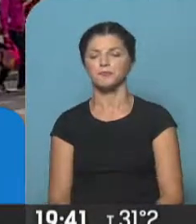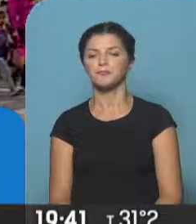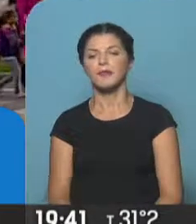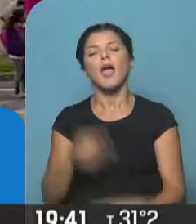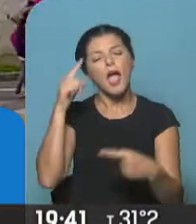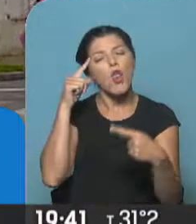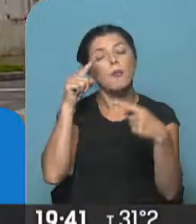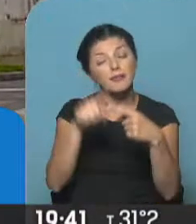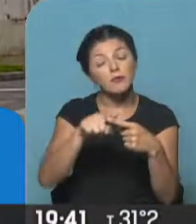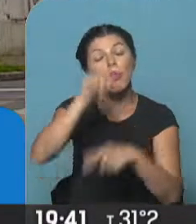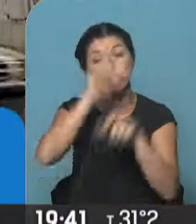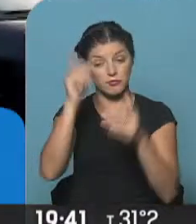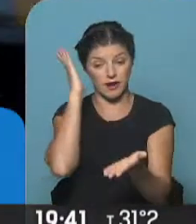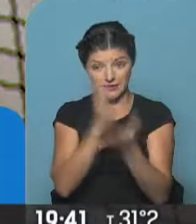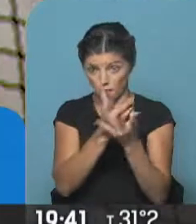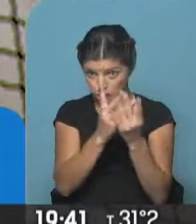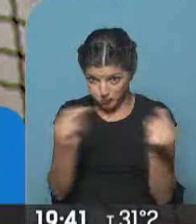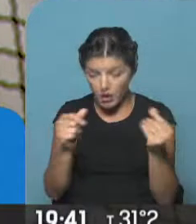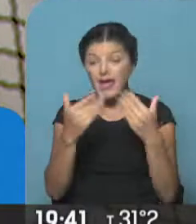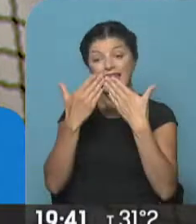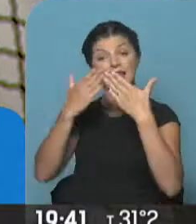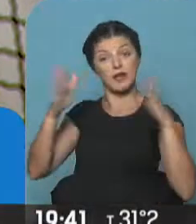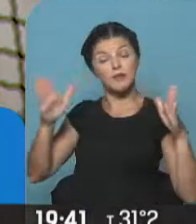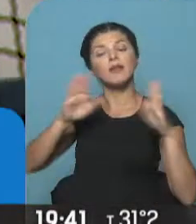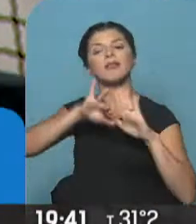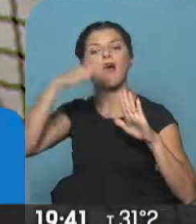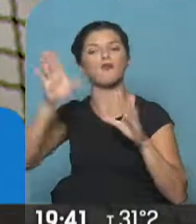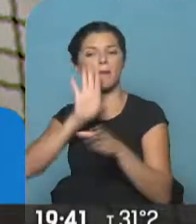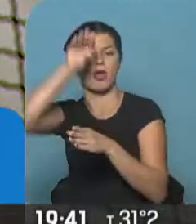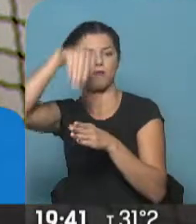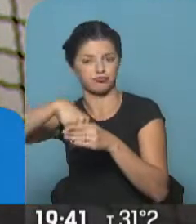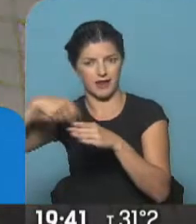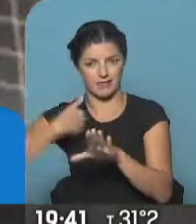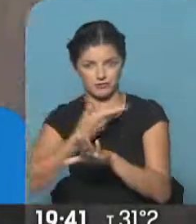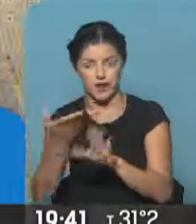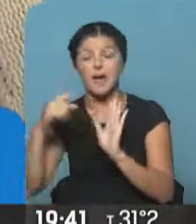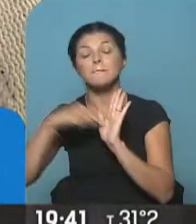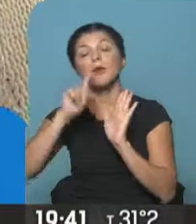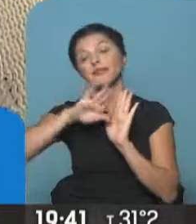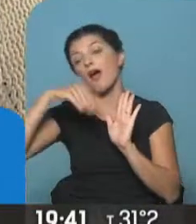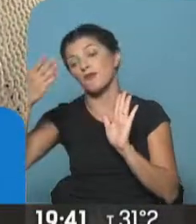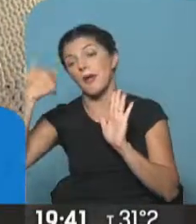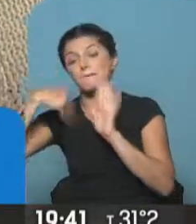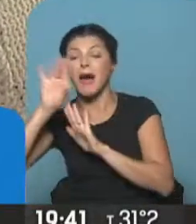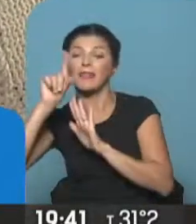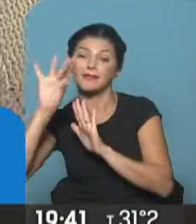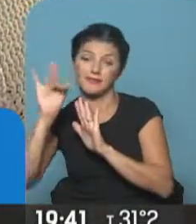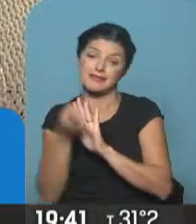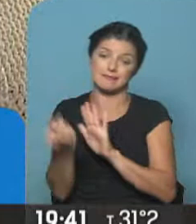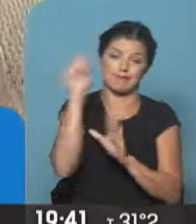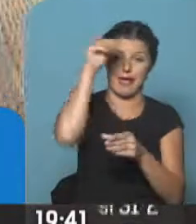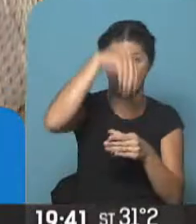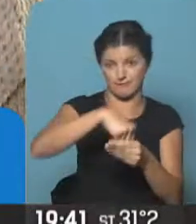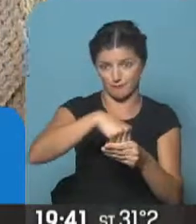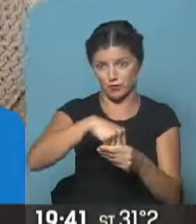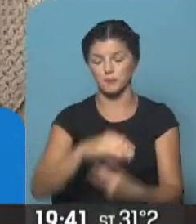reinserción, aunque muchas veces afuera la situación es más complicada que en la cárcel. La persona que sale con antecedentes